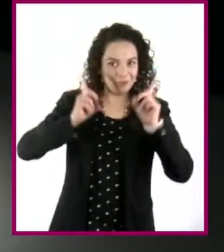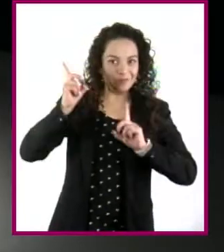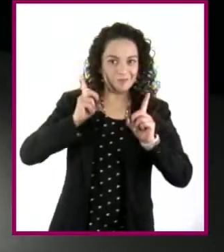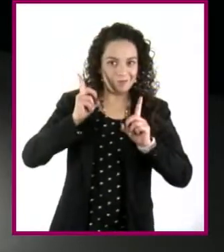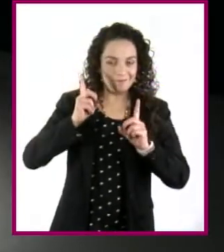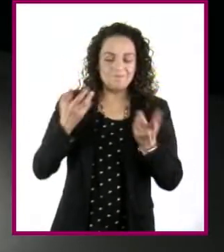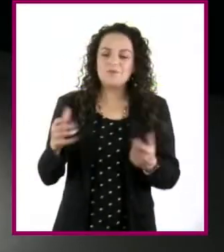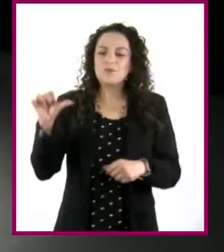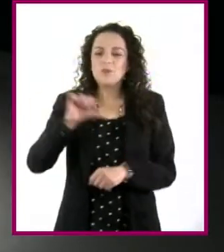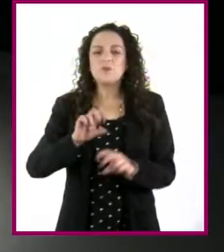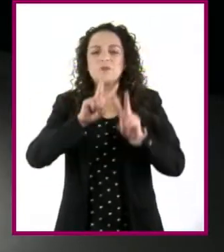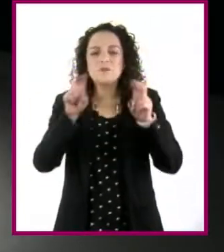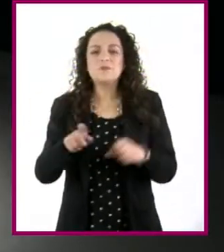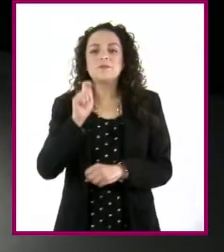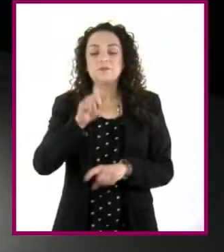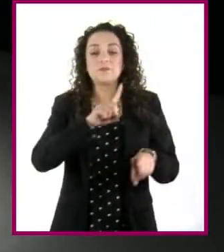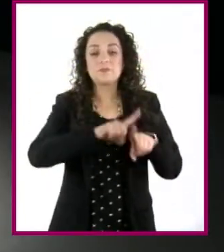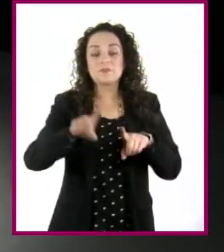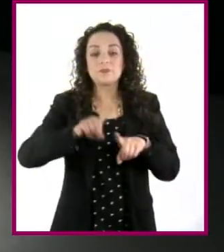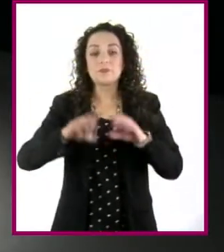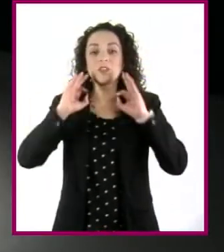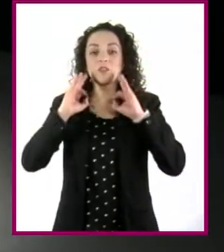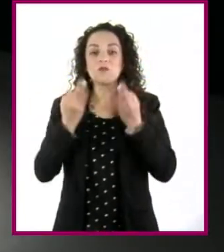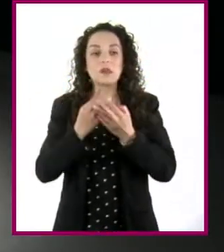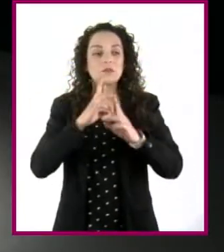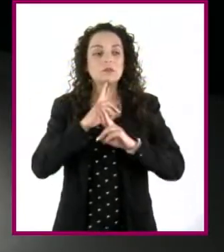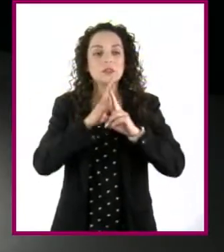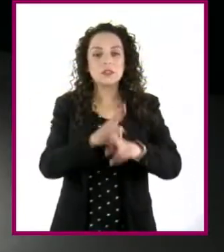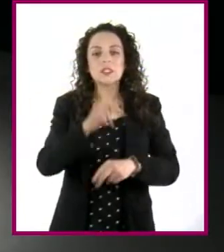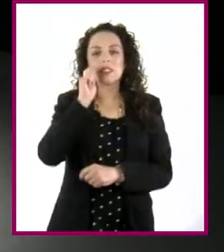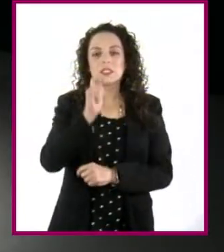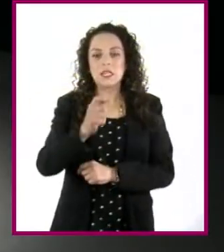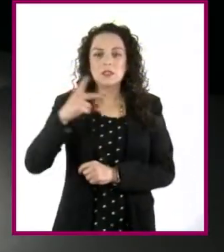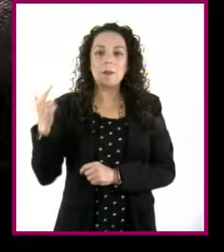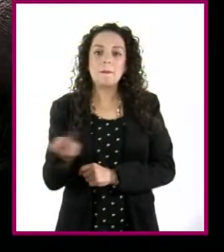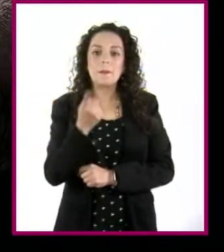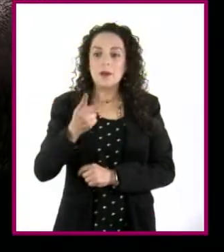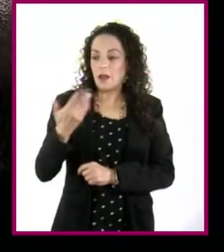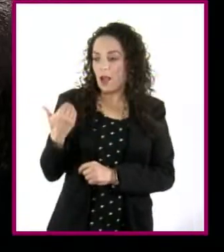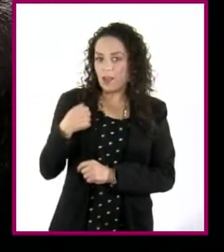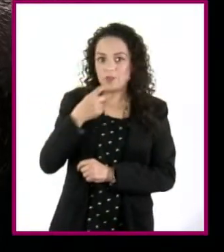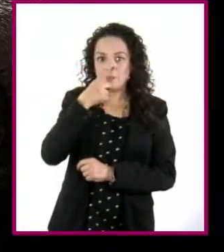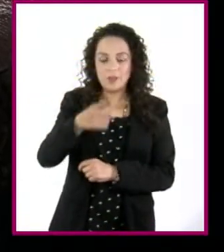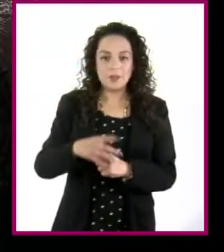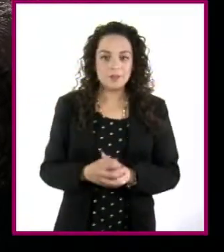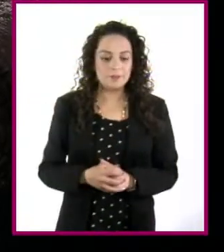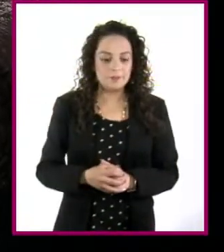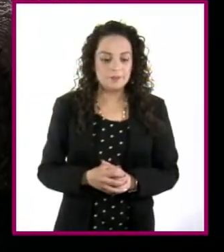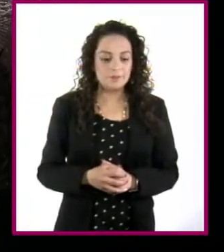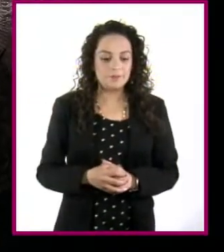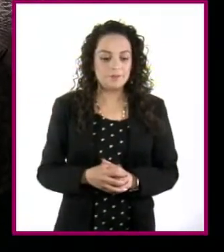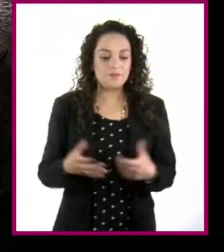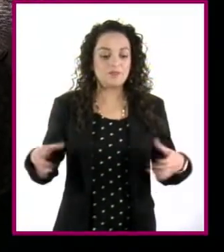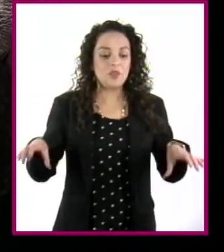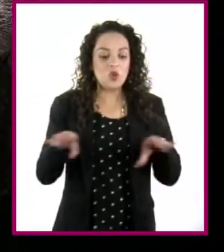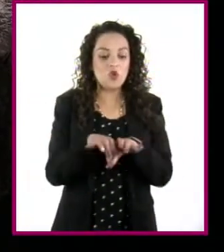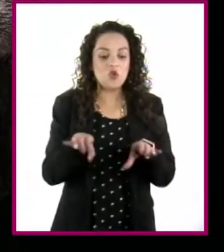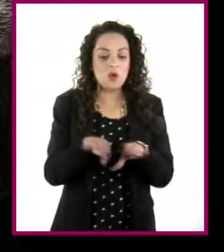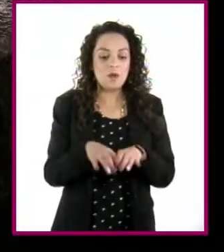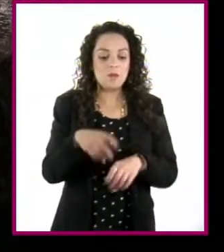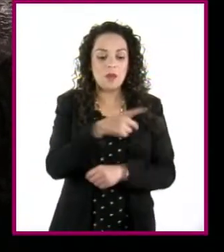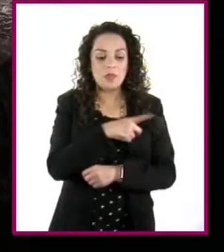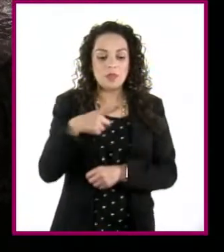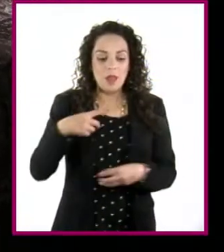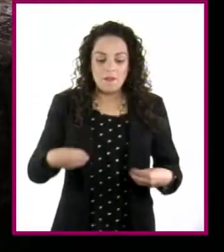Hoy hablaremos de las distintas respuestas que se le han dado a la pregunta inicial. La cuestión de cómo debe conducirse